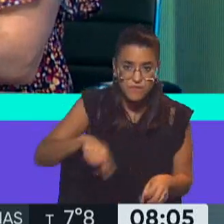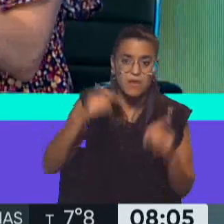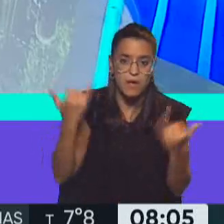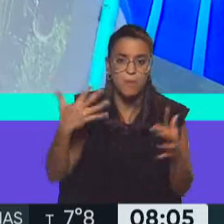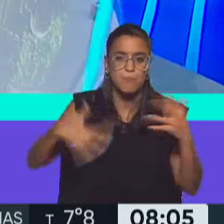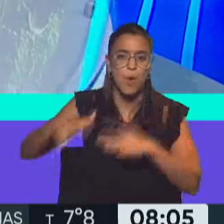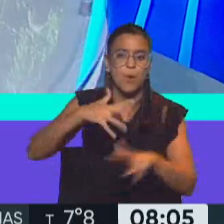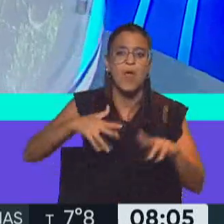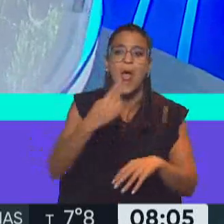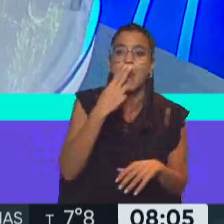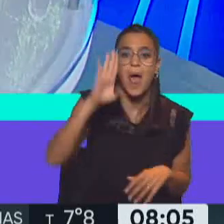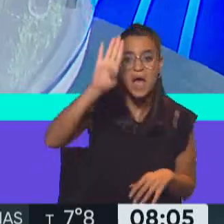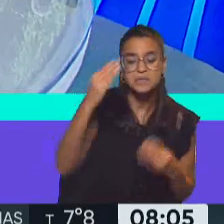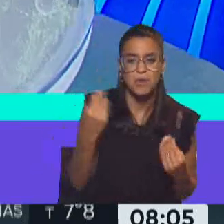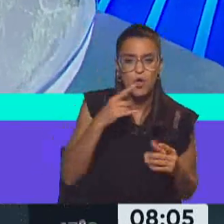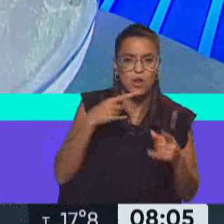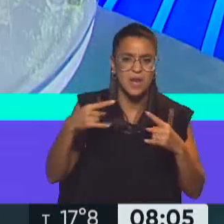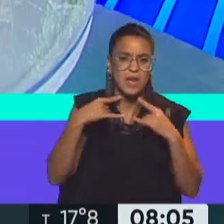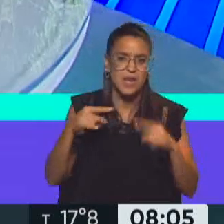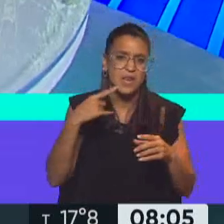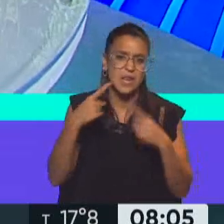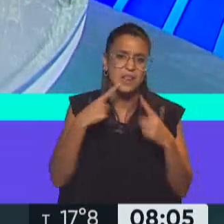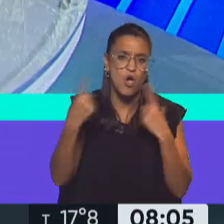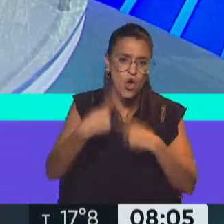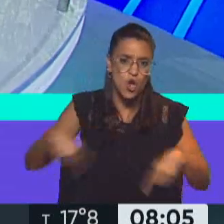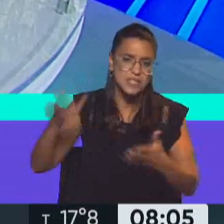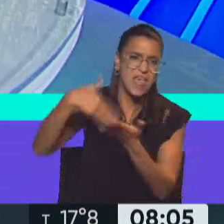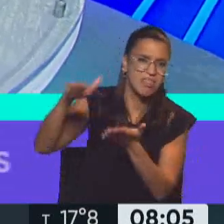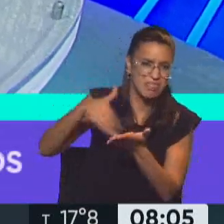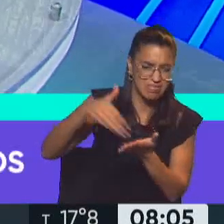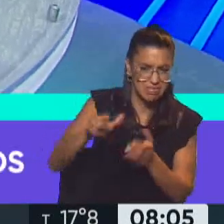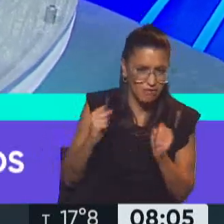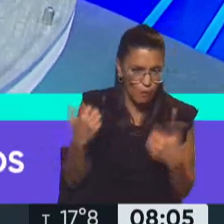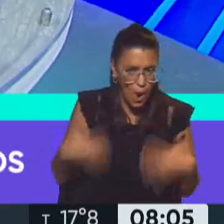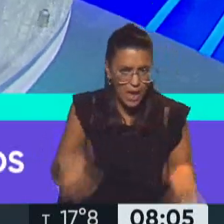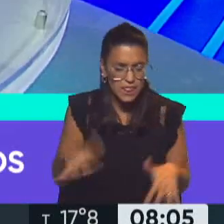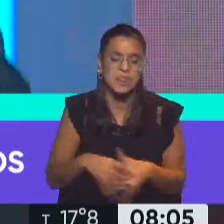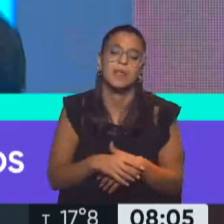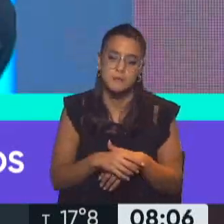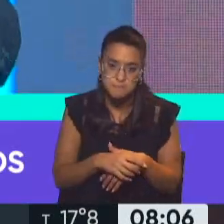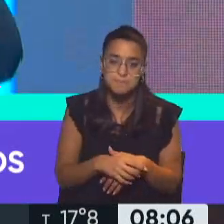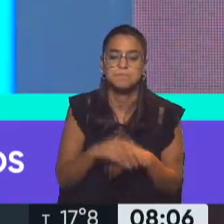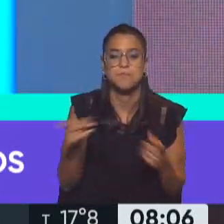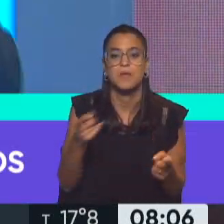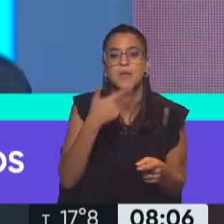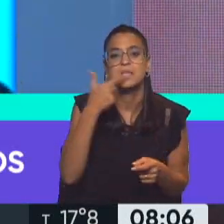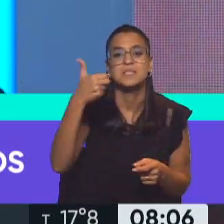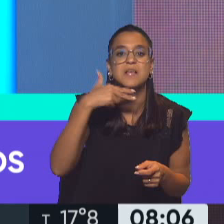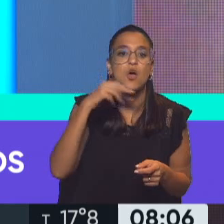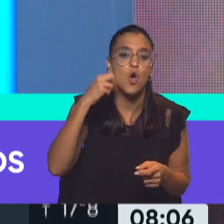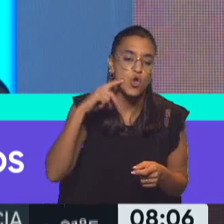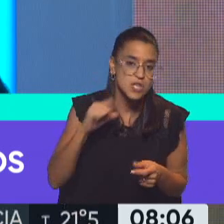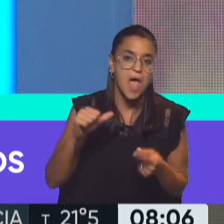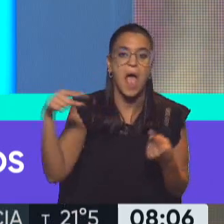una gran movilización de nazis, colegas. pero le gritaron cosas antisemitas. Sí, también, o sea, claramente. A ver, bueno, esto está pasando en Sajonia, en